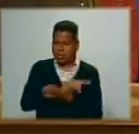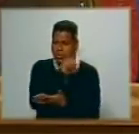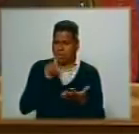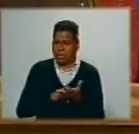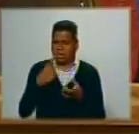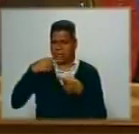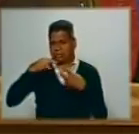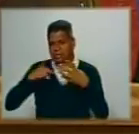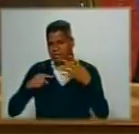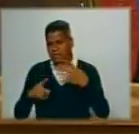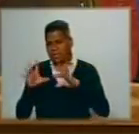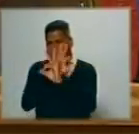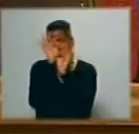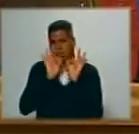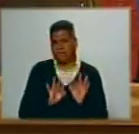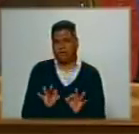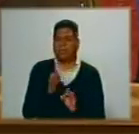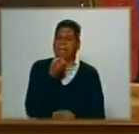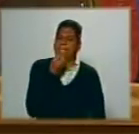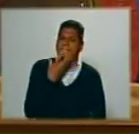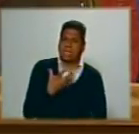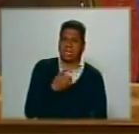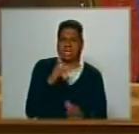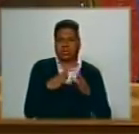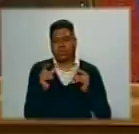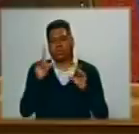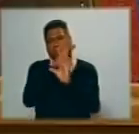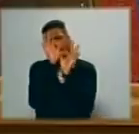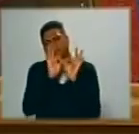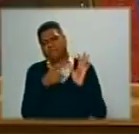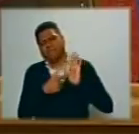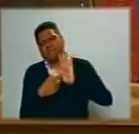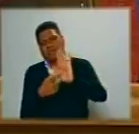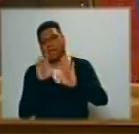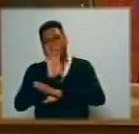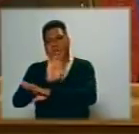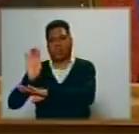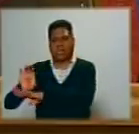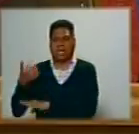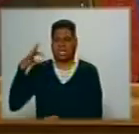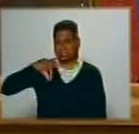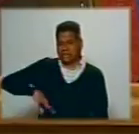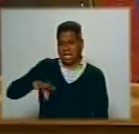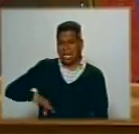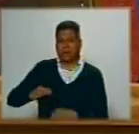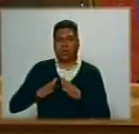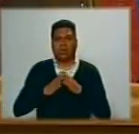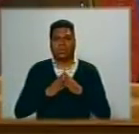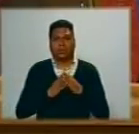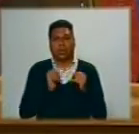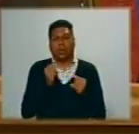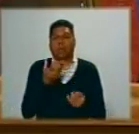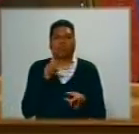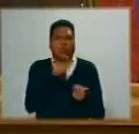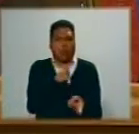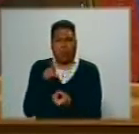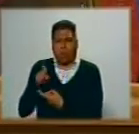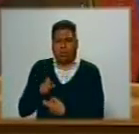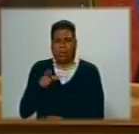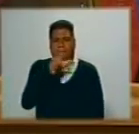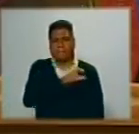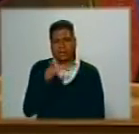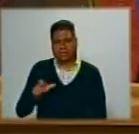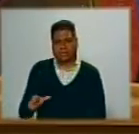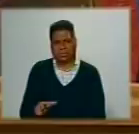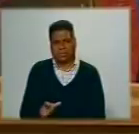distintas modalidades de precio de los bienes y servicios como mecanismo de protección del salario y demás ingresos de las personas y sus familiares,